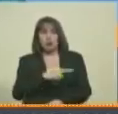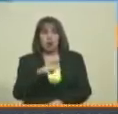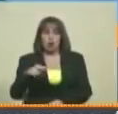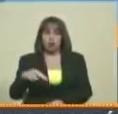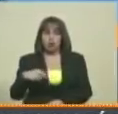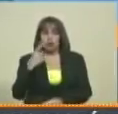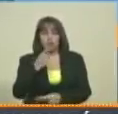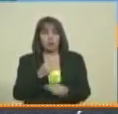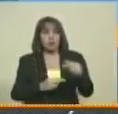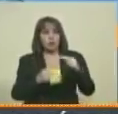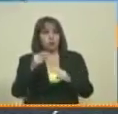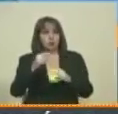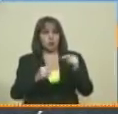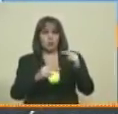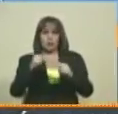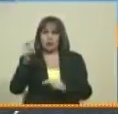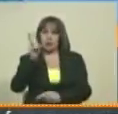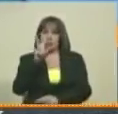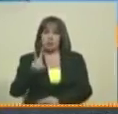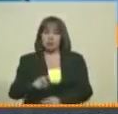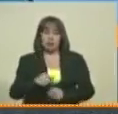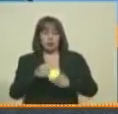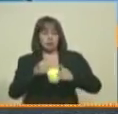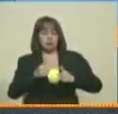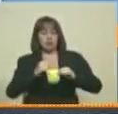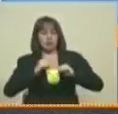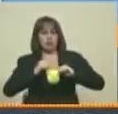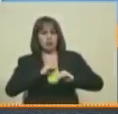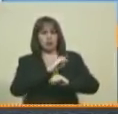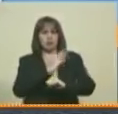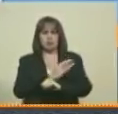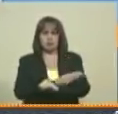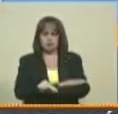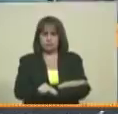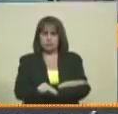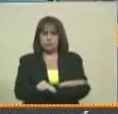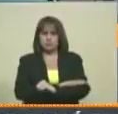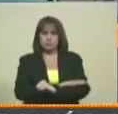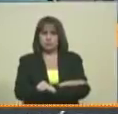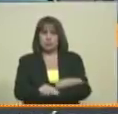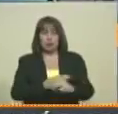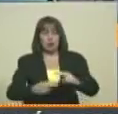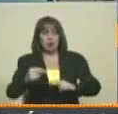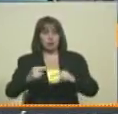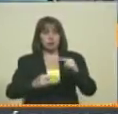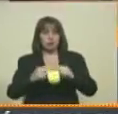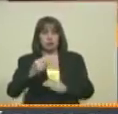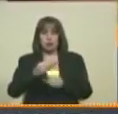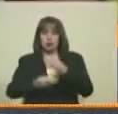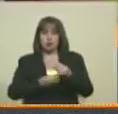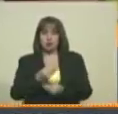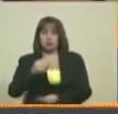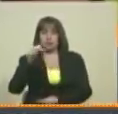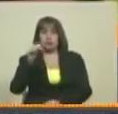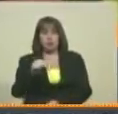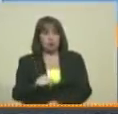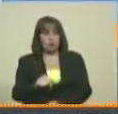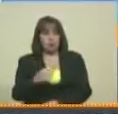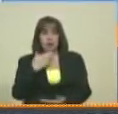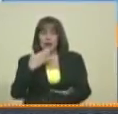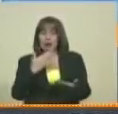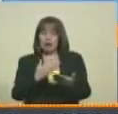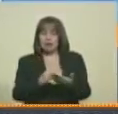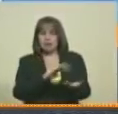los constructores de la Venezuela grande, de la Venezuela potencia. Y la construcción la estamos haciendo hoy. Gracias,